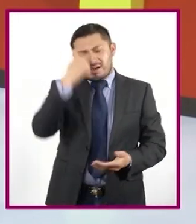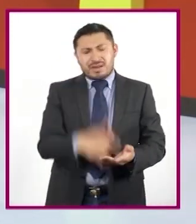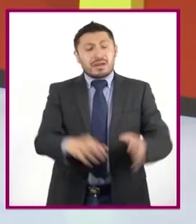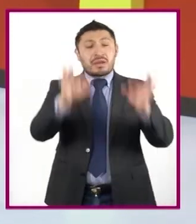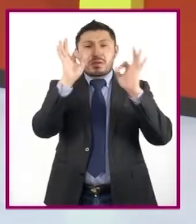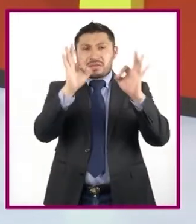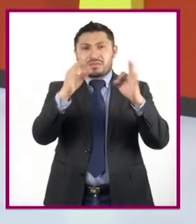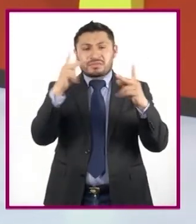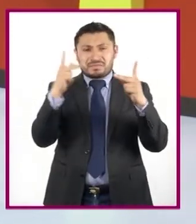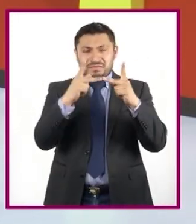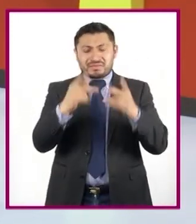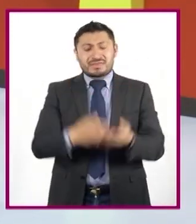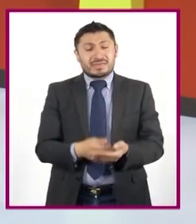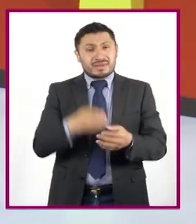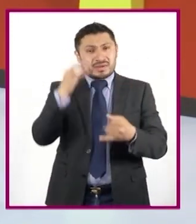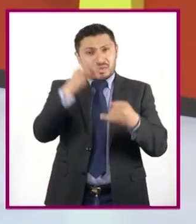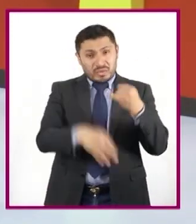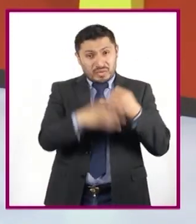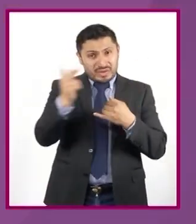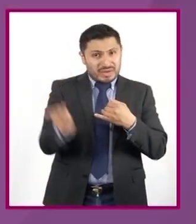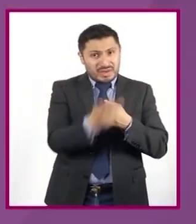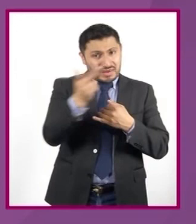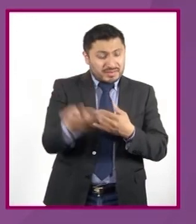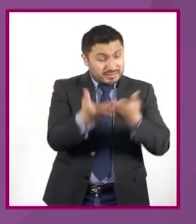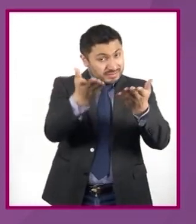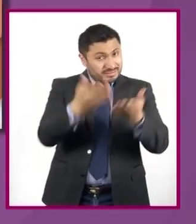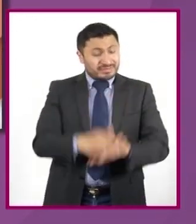excelente. Continuemos con la última pregunta.